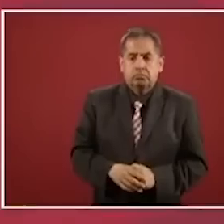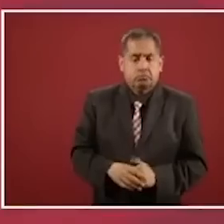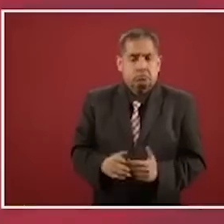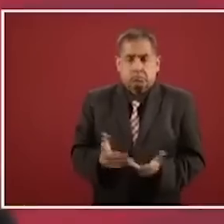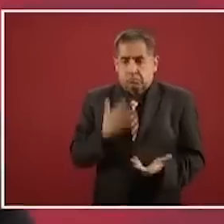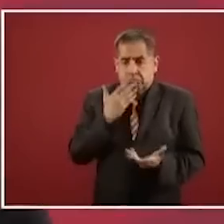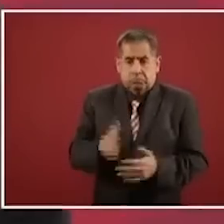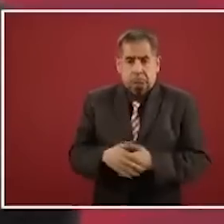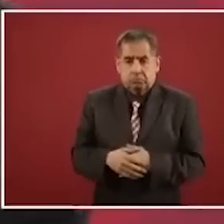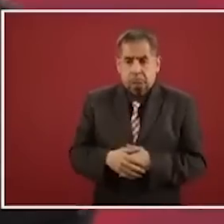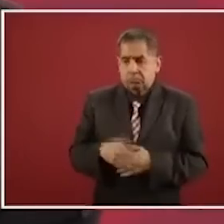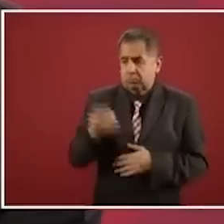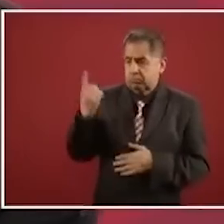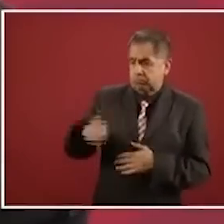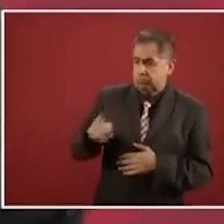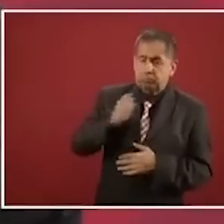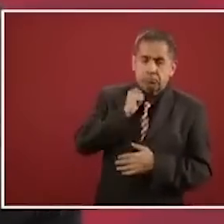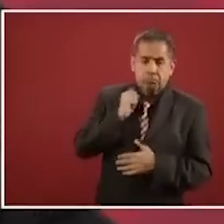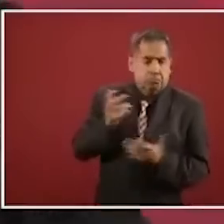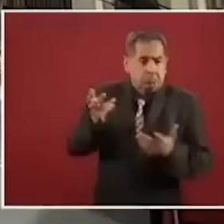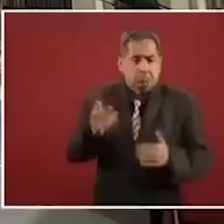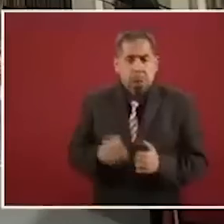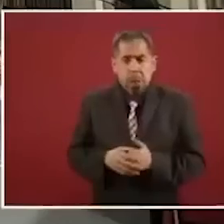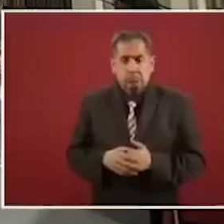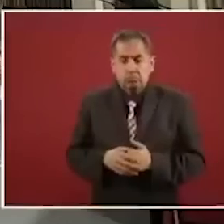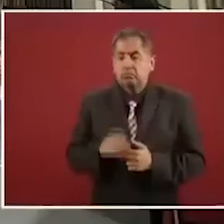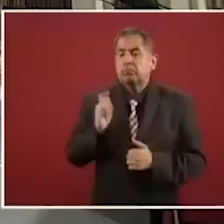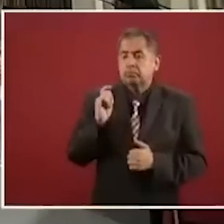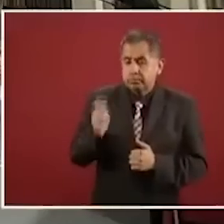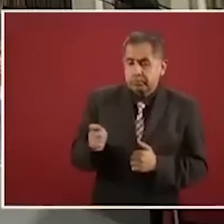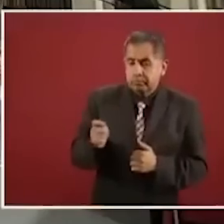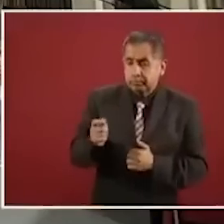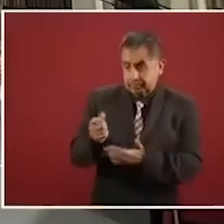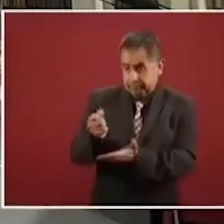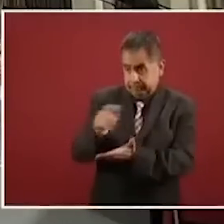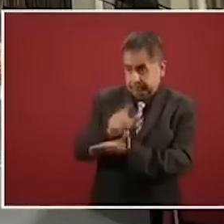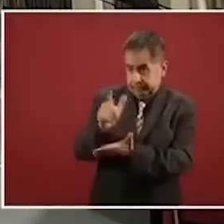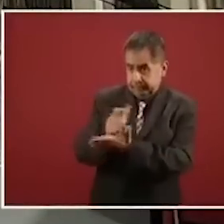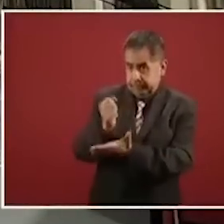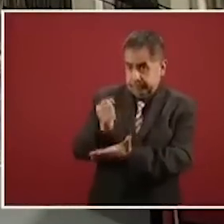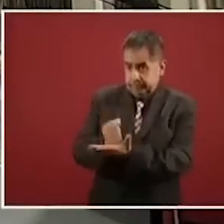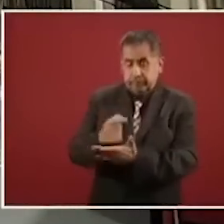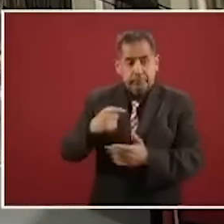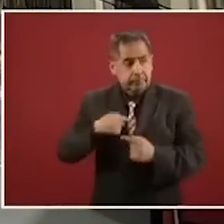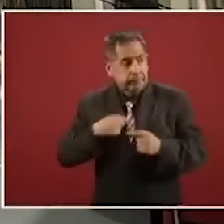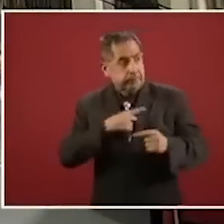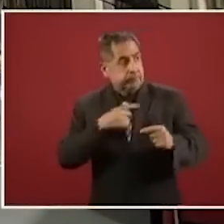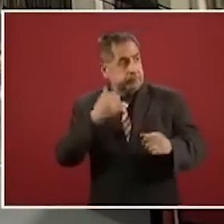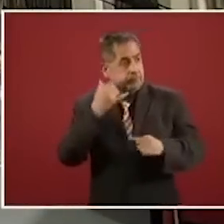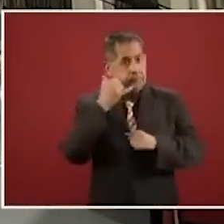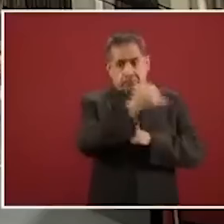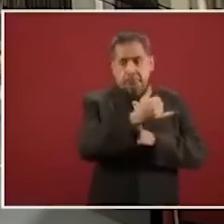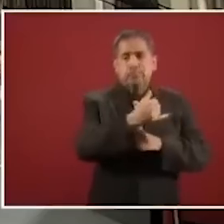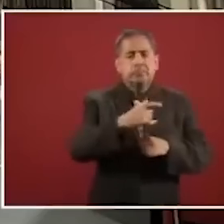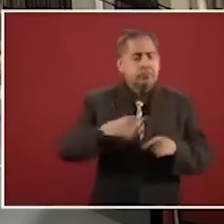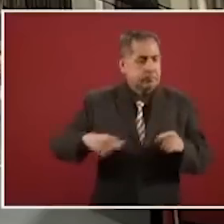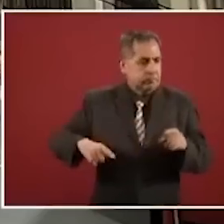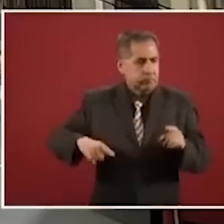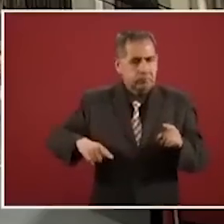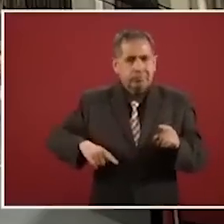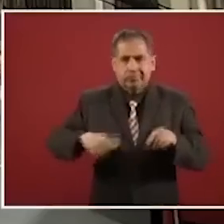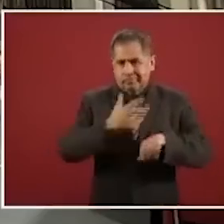¿Está bien? Pues eso me lo ordena el Senado. Acto seguido, aprobada esa ley, yo tendría que hablar con Estados Unidos, Departamento de Estado, con mi